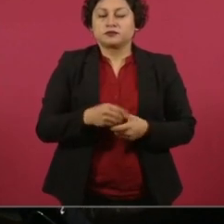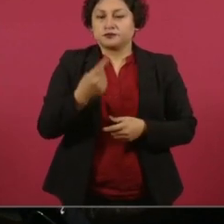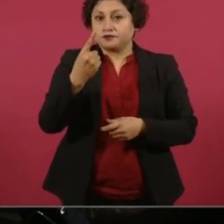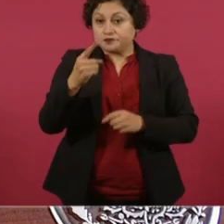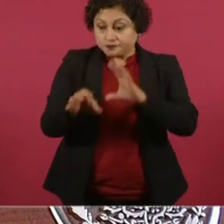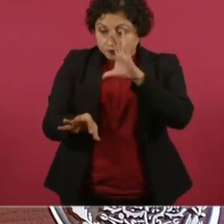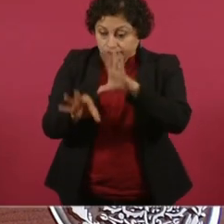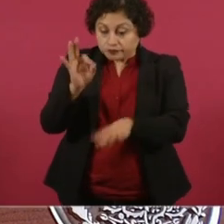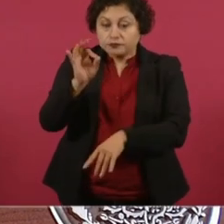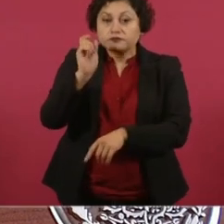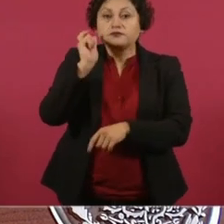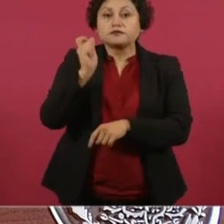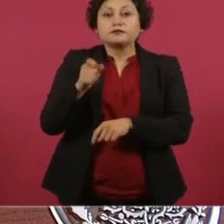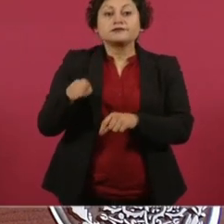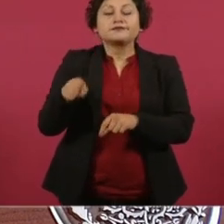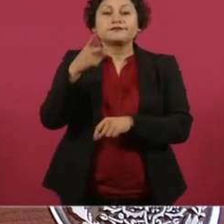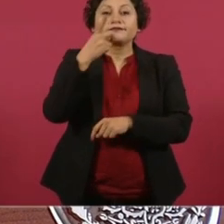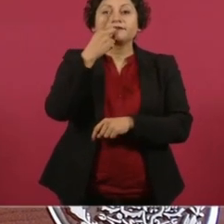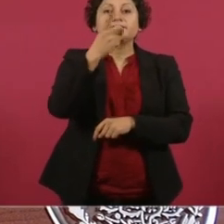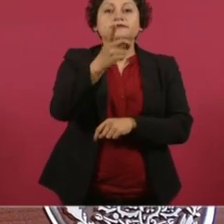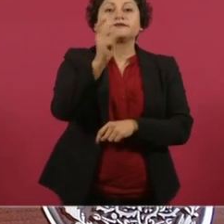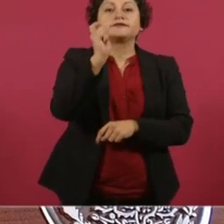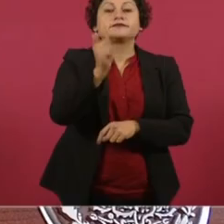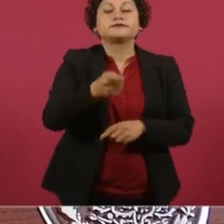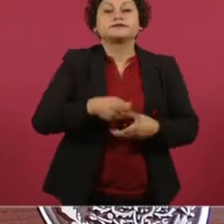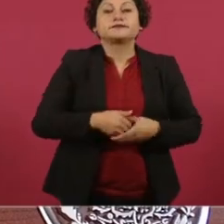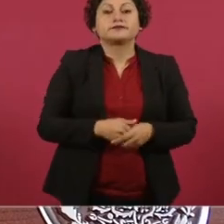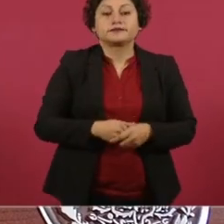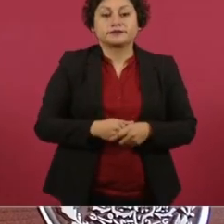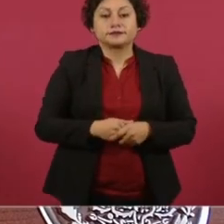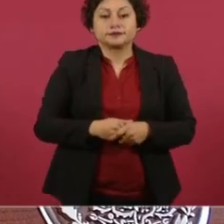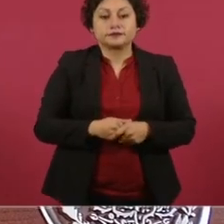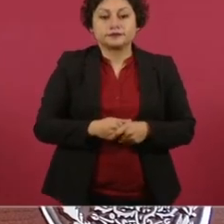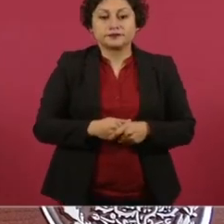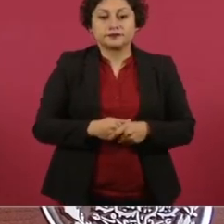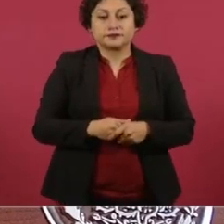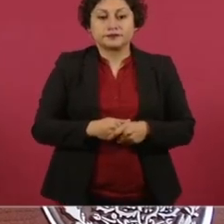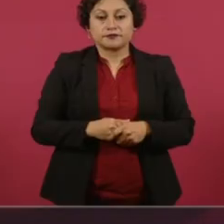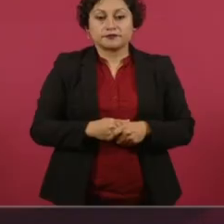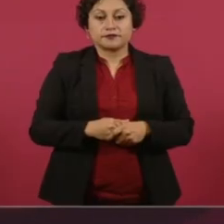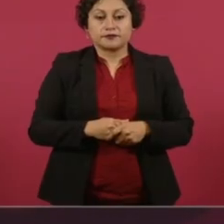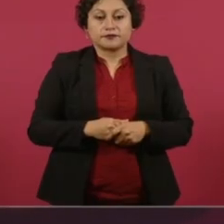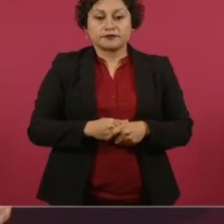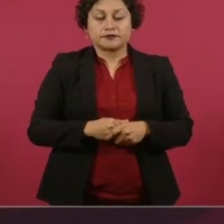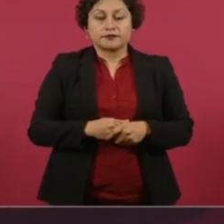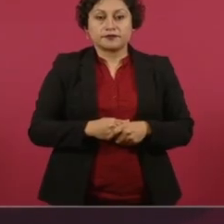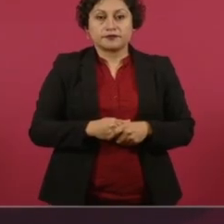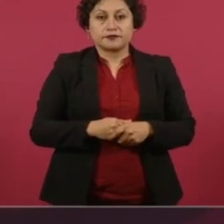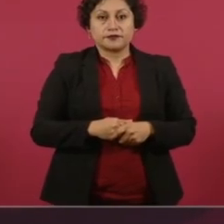no hay otra opción, ¿sí? Pero es,